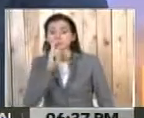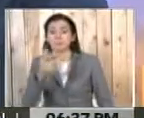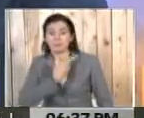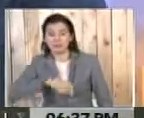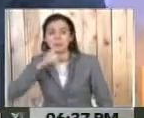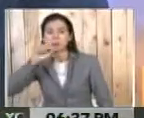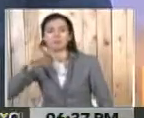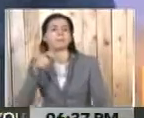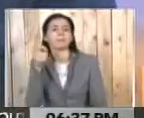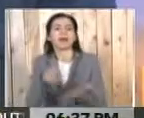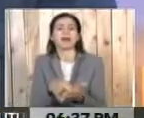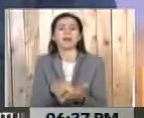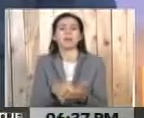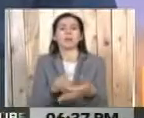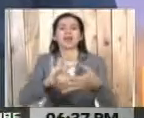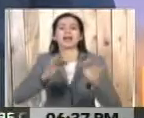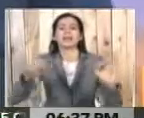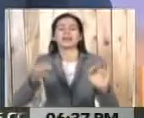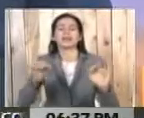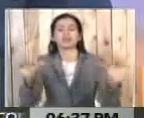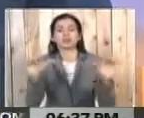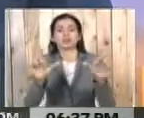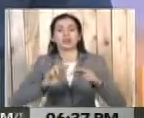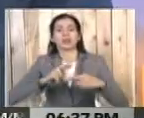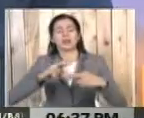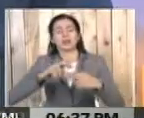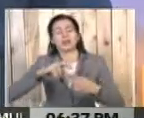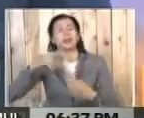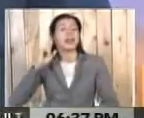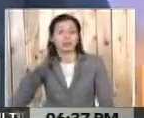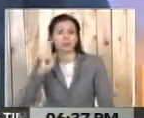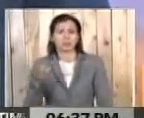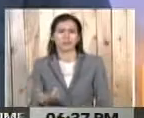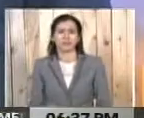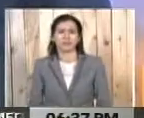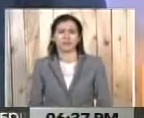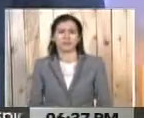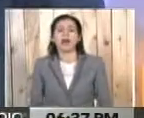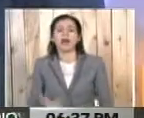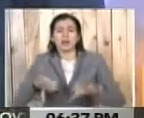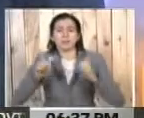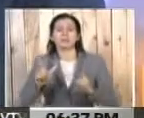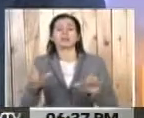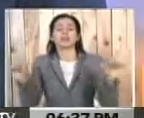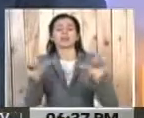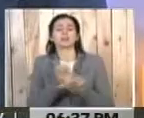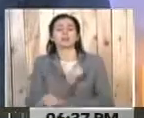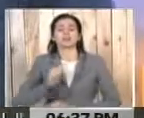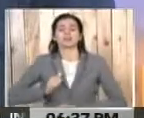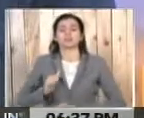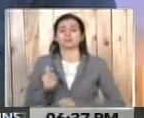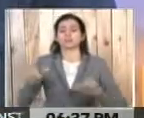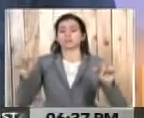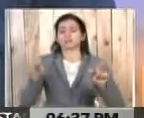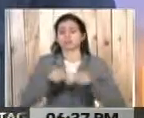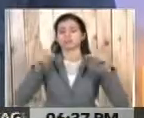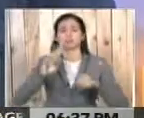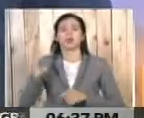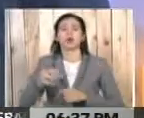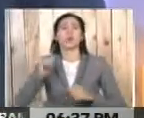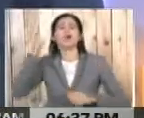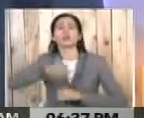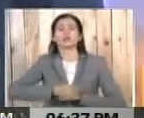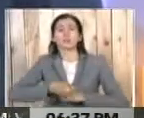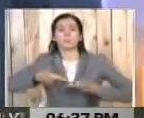cadena nacional de radio y televisión. Cadenas de radio y televisión. Una ley que le entrega a los privados el derecho de asignarse a ellos la duración de las concesiones y habilitaciones. Es